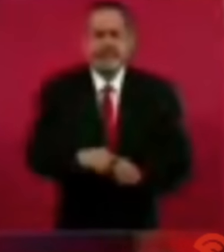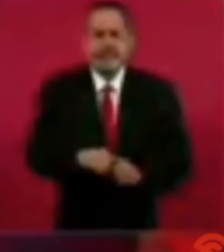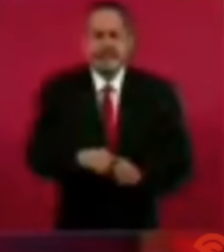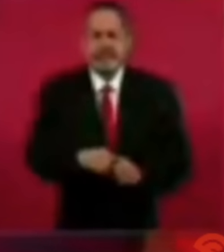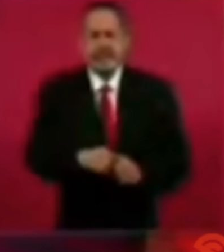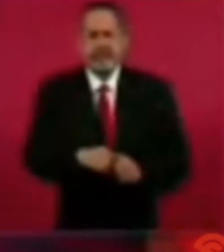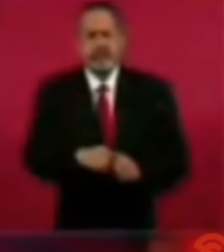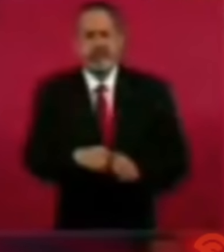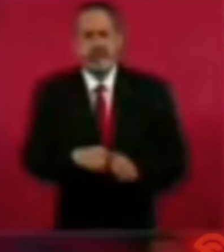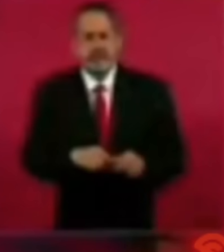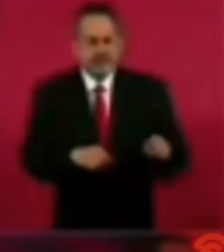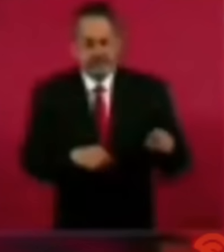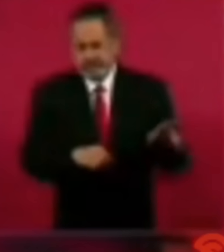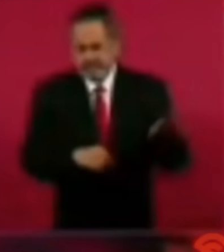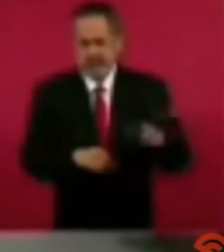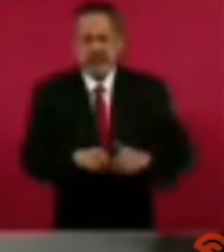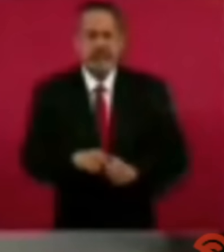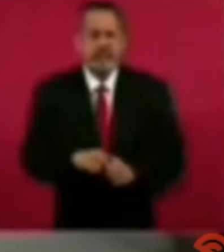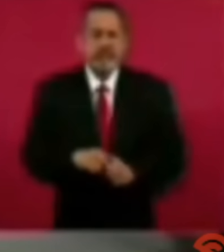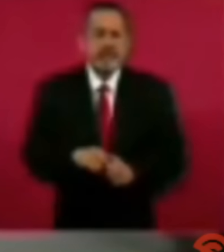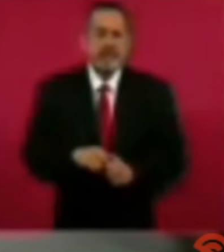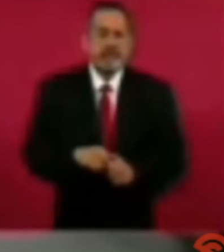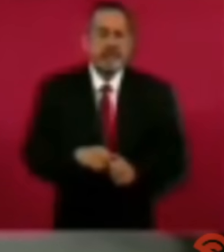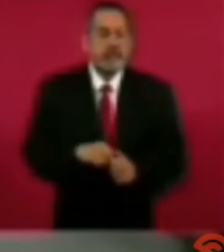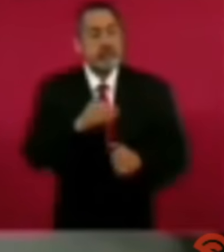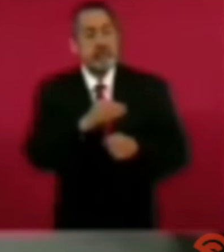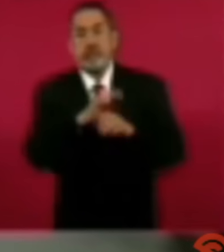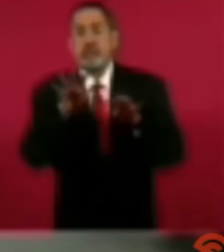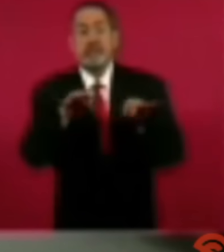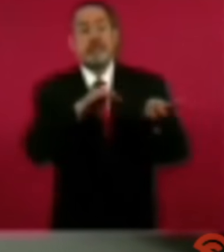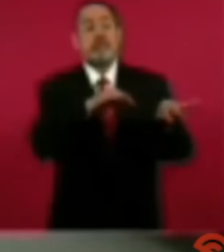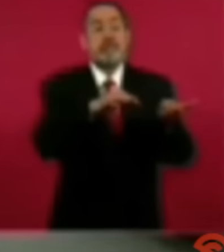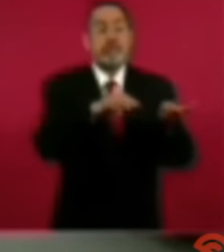Ahora, sí, está de moda.